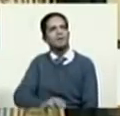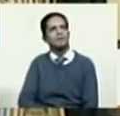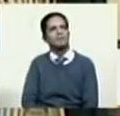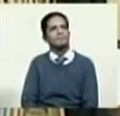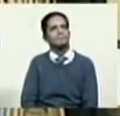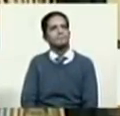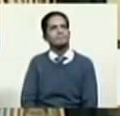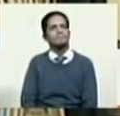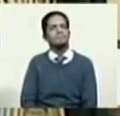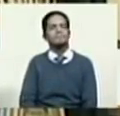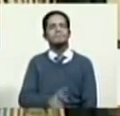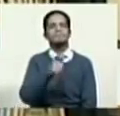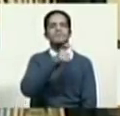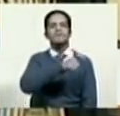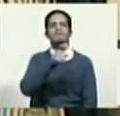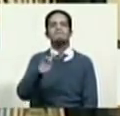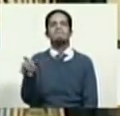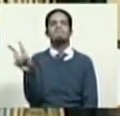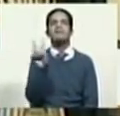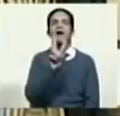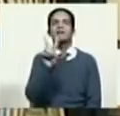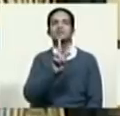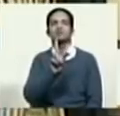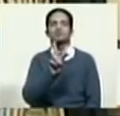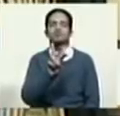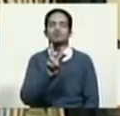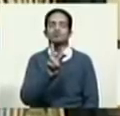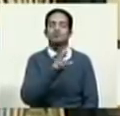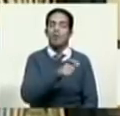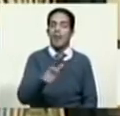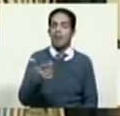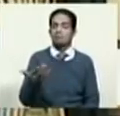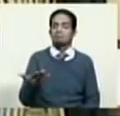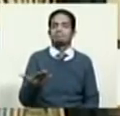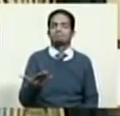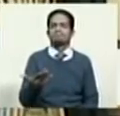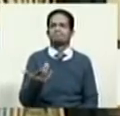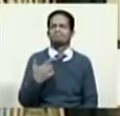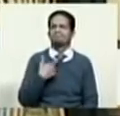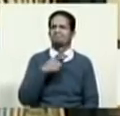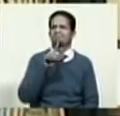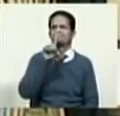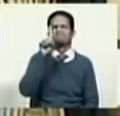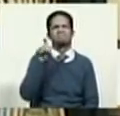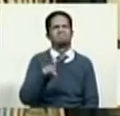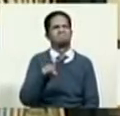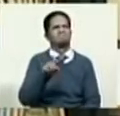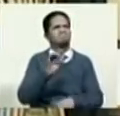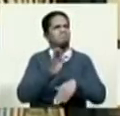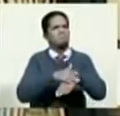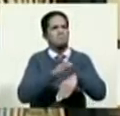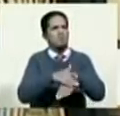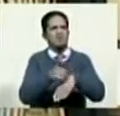Los venezolanos nos preguntamos, ¿cuál es la casus belli?